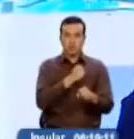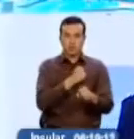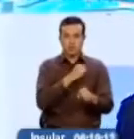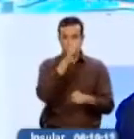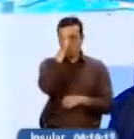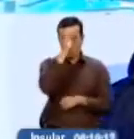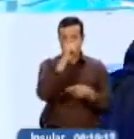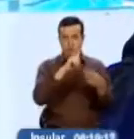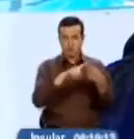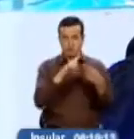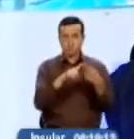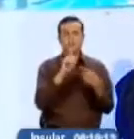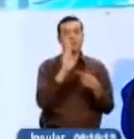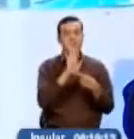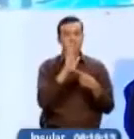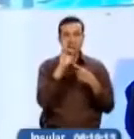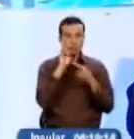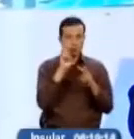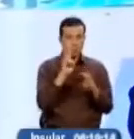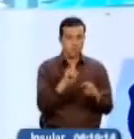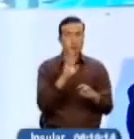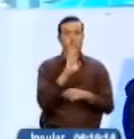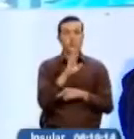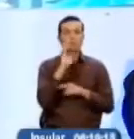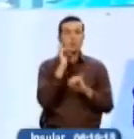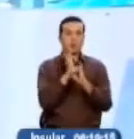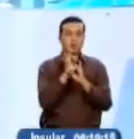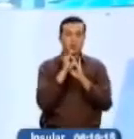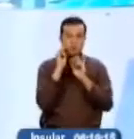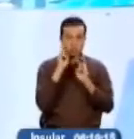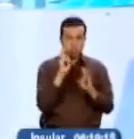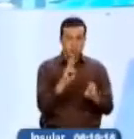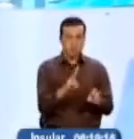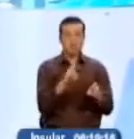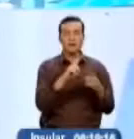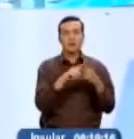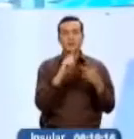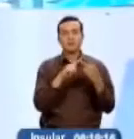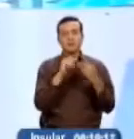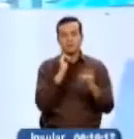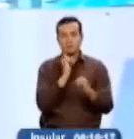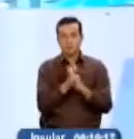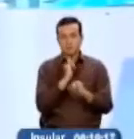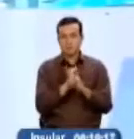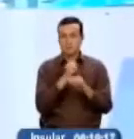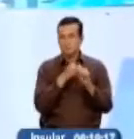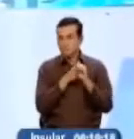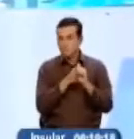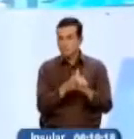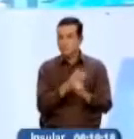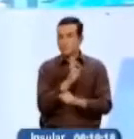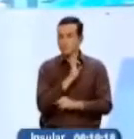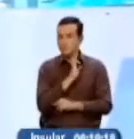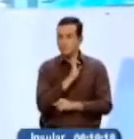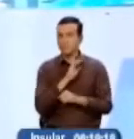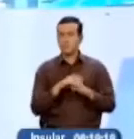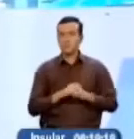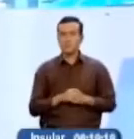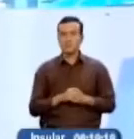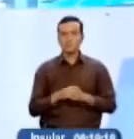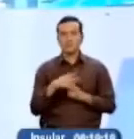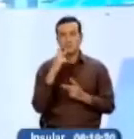ser un elemento de una institución de investigación una institución de seguimiento técnico